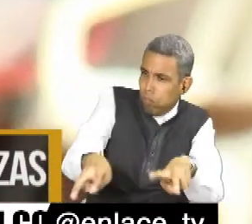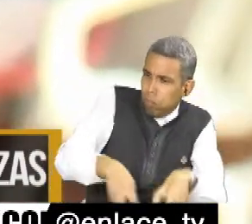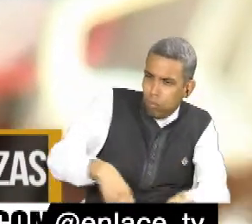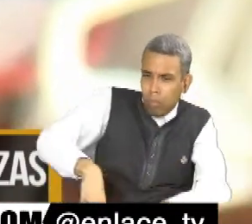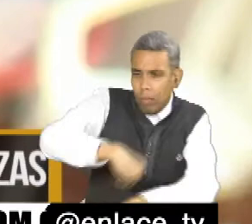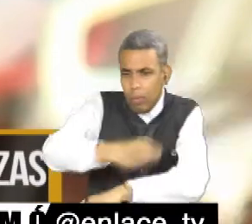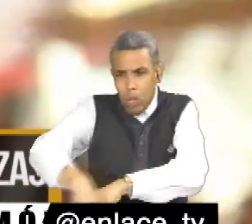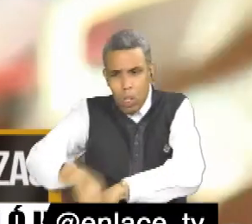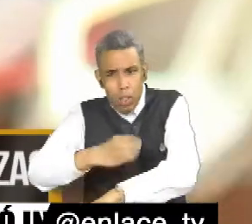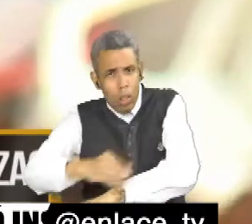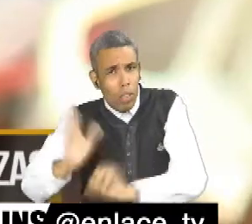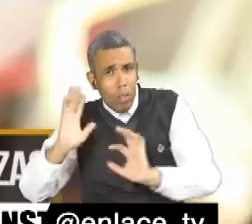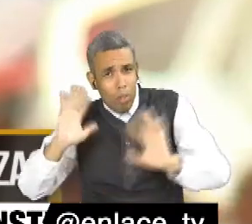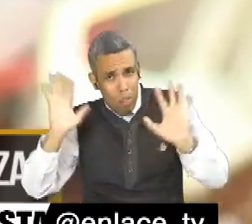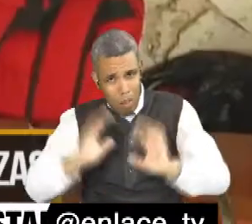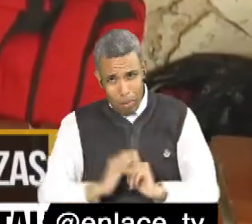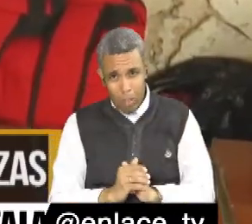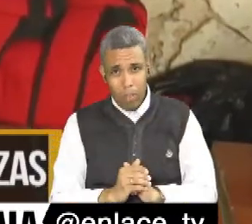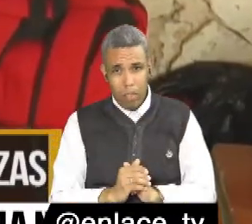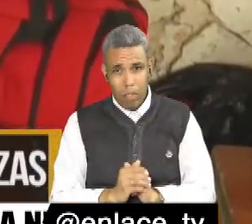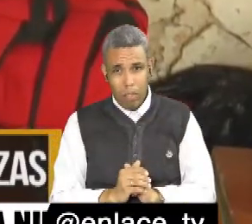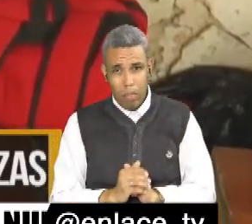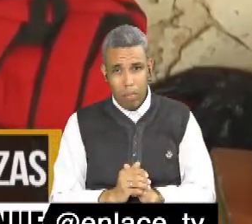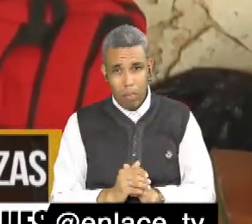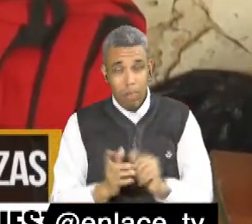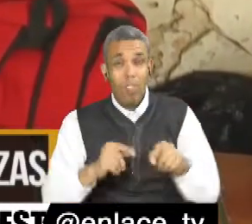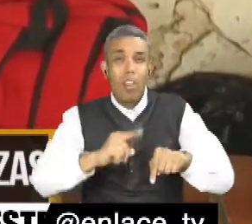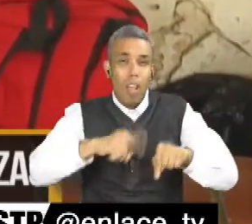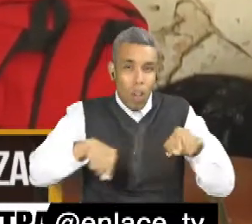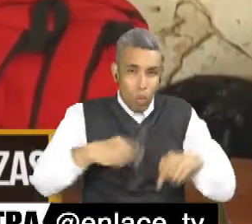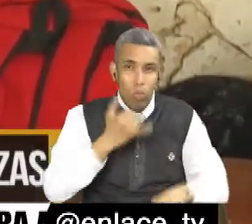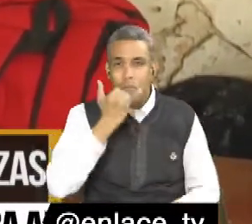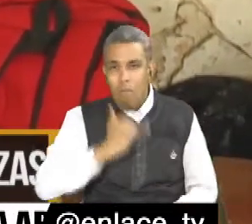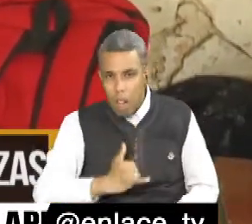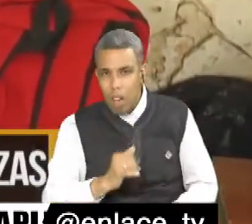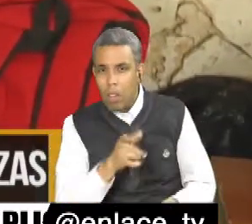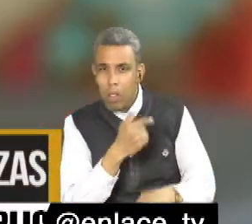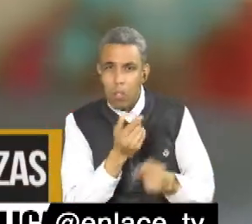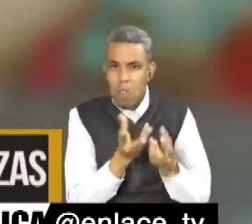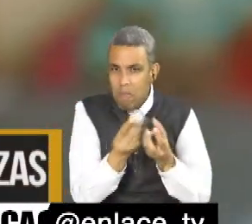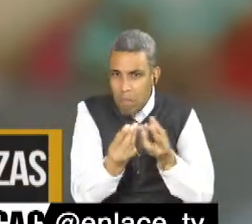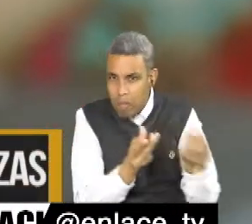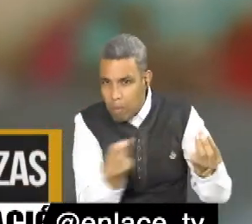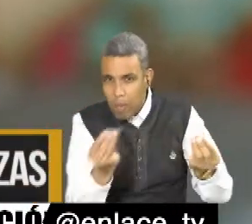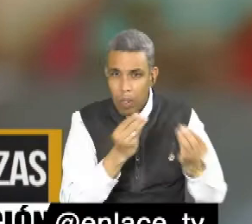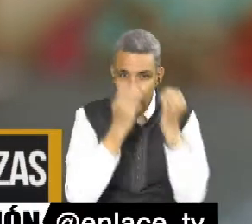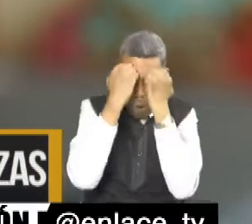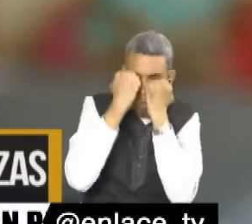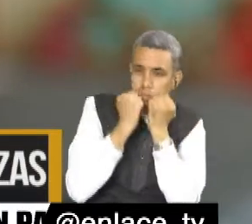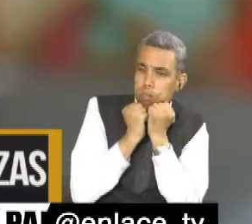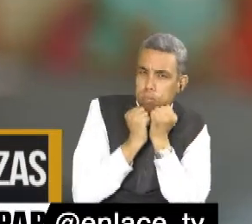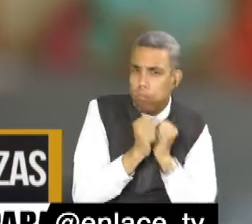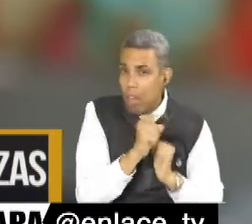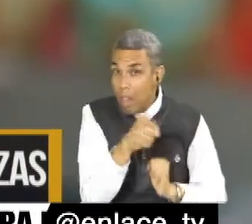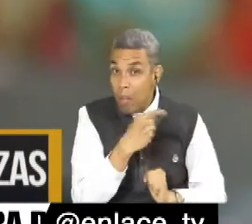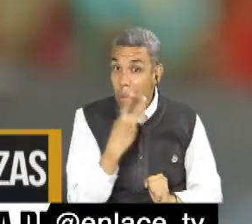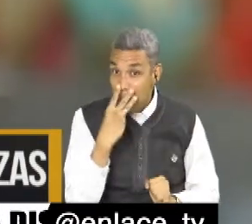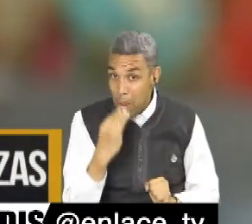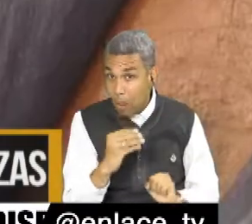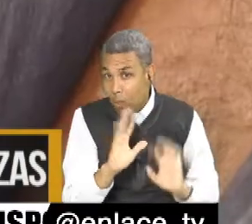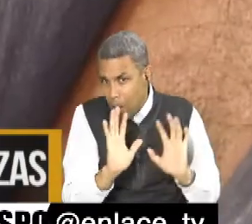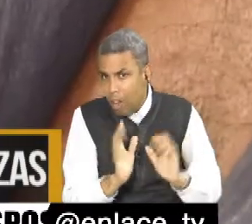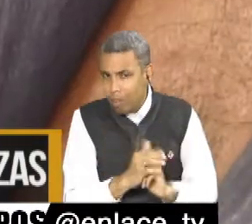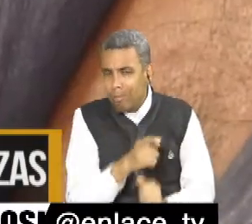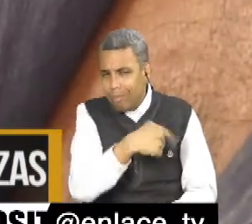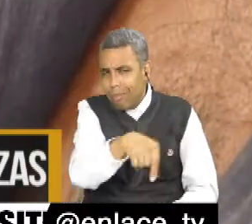Que capturen a los que en verdad deben, los que van a buscar y no que no se metan con los campesinos. ¿Sabe usted que vienen 2 familias más de